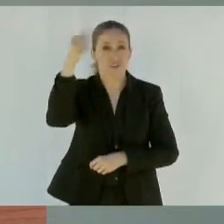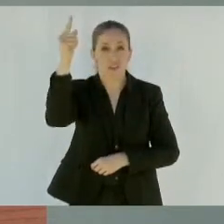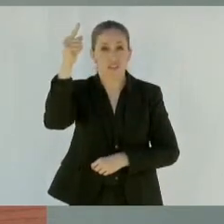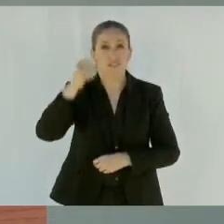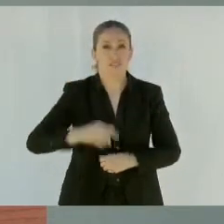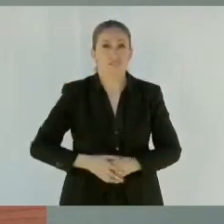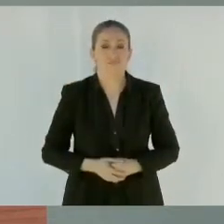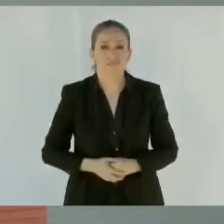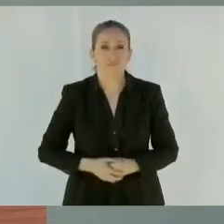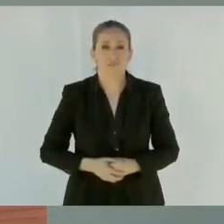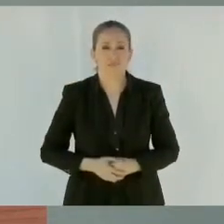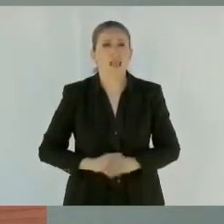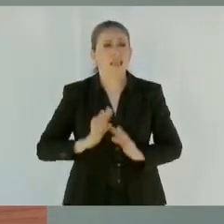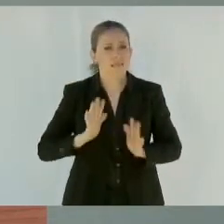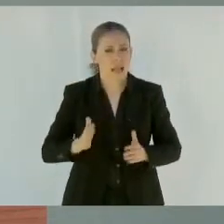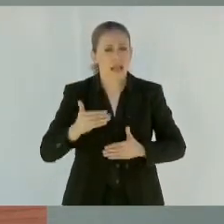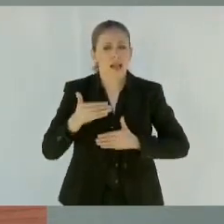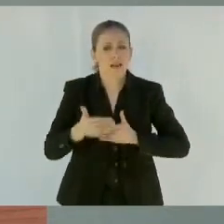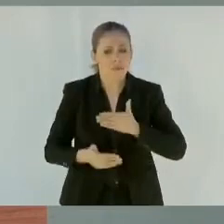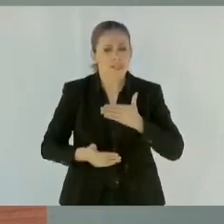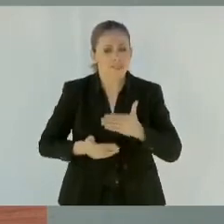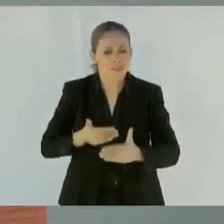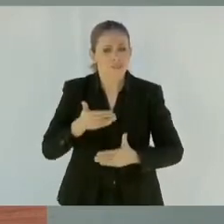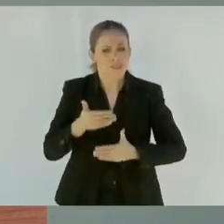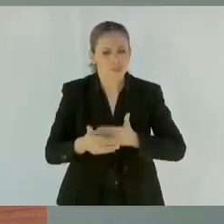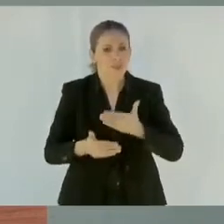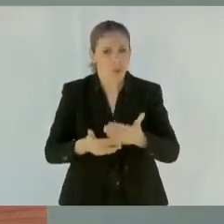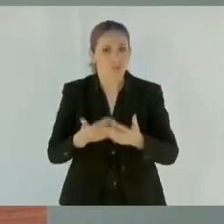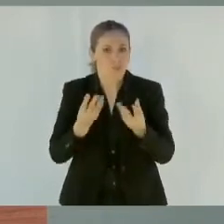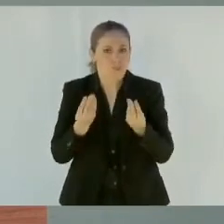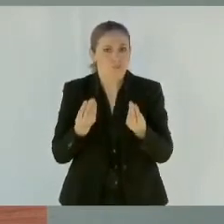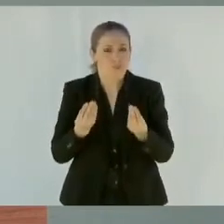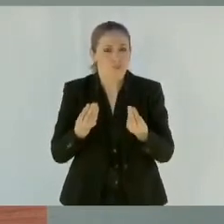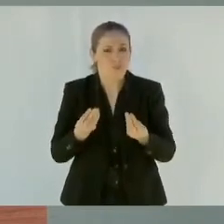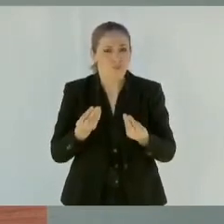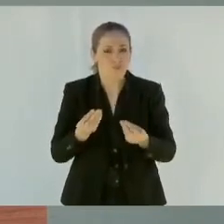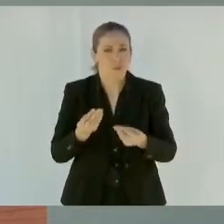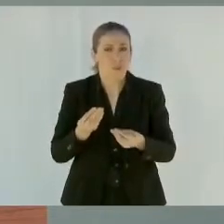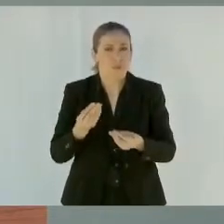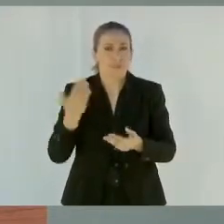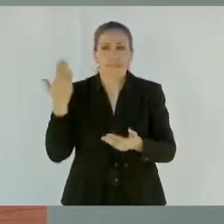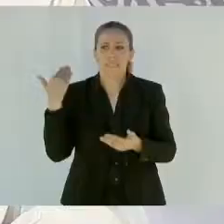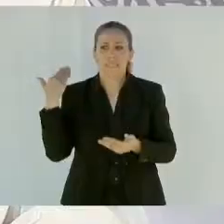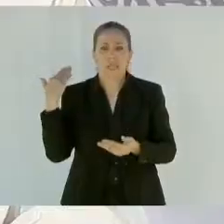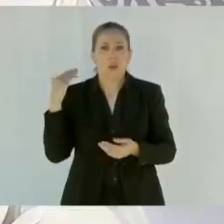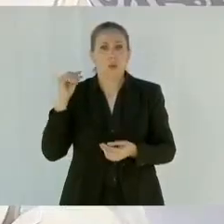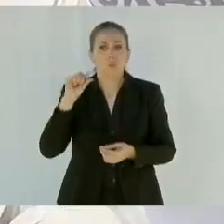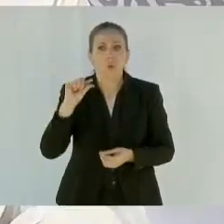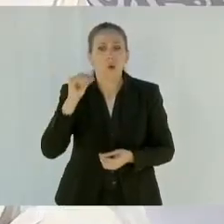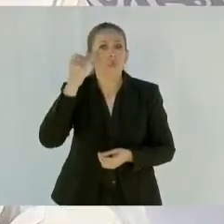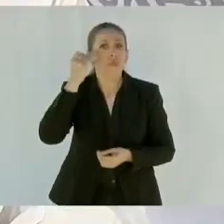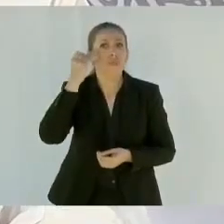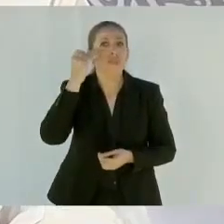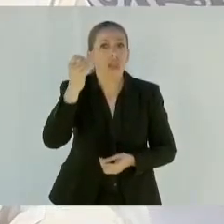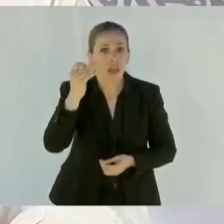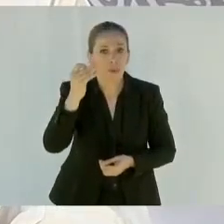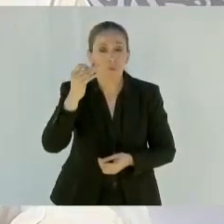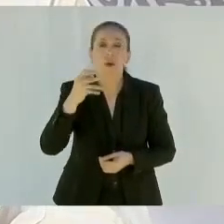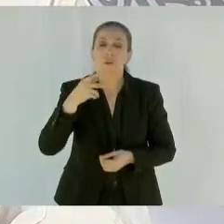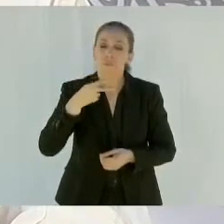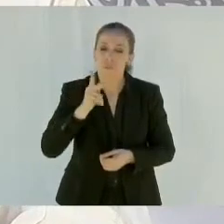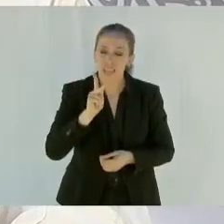Se avanzó mucho en tener la vacuna en poco tiempo, pero no hay todavía